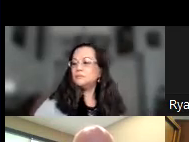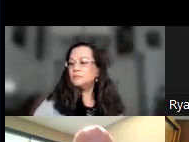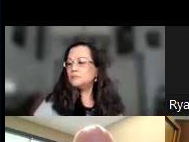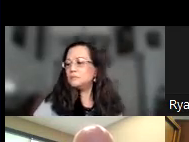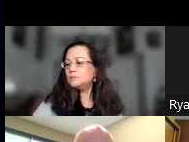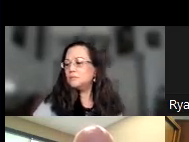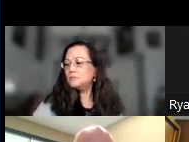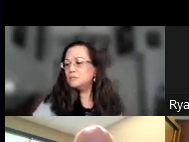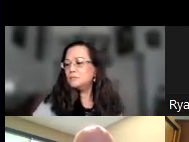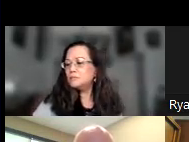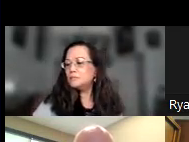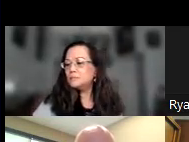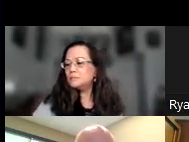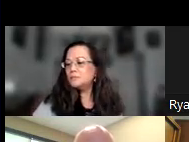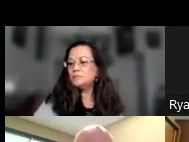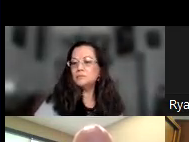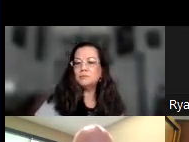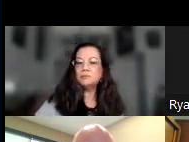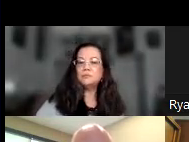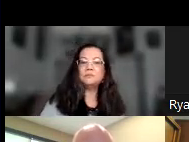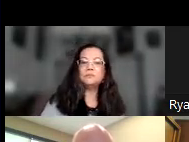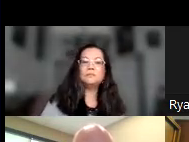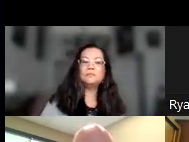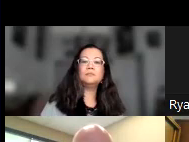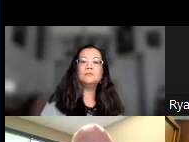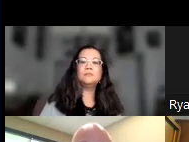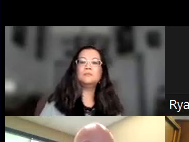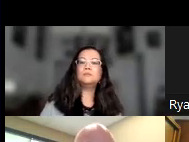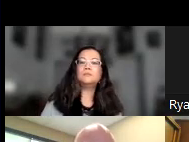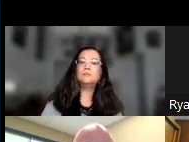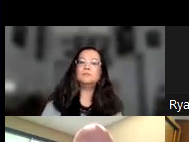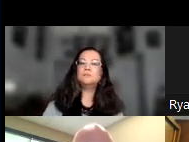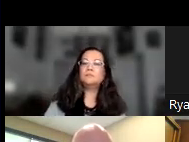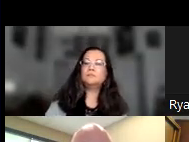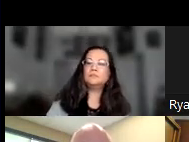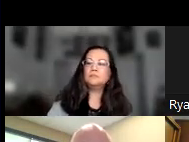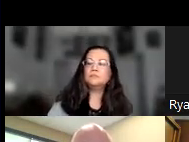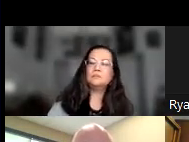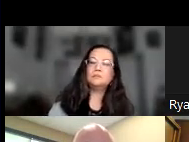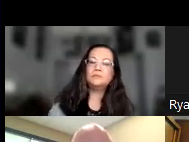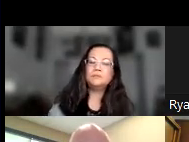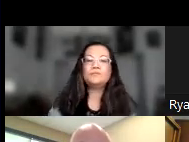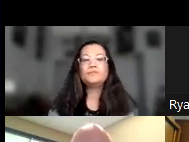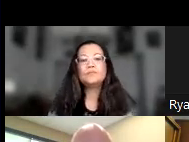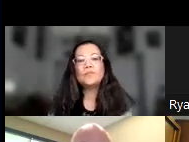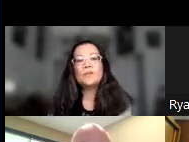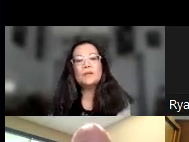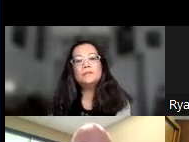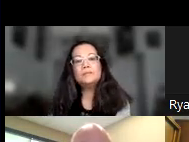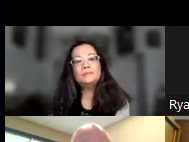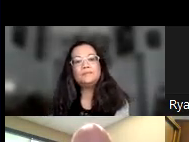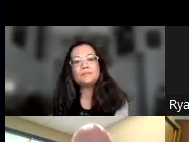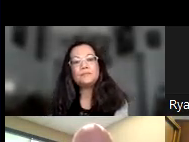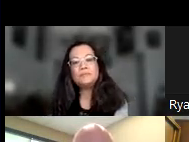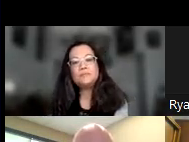más detalles dentro de las cómo los servicios están proporcionados y también los rangos de la edad